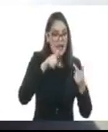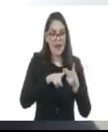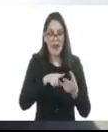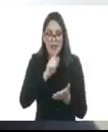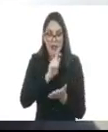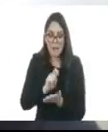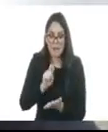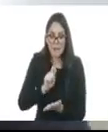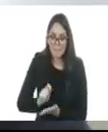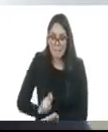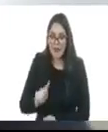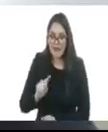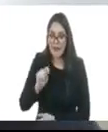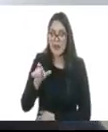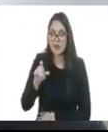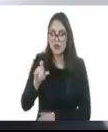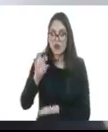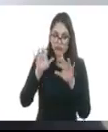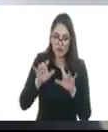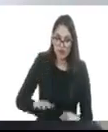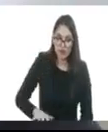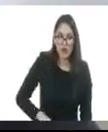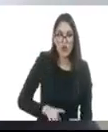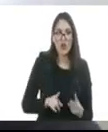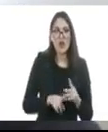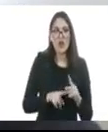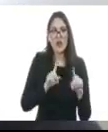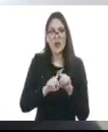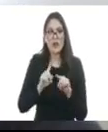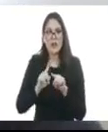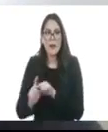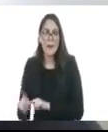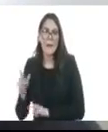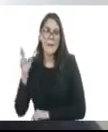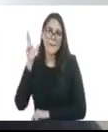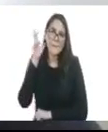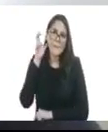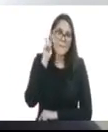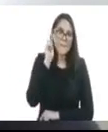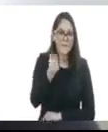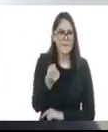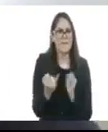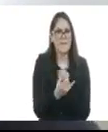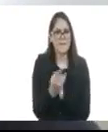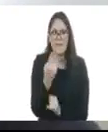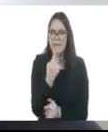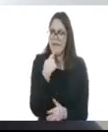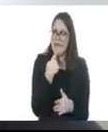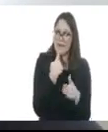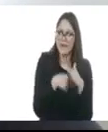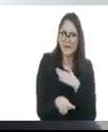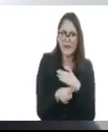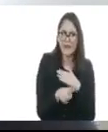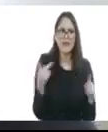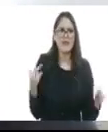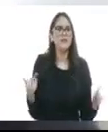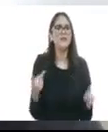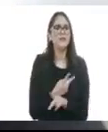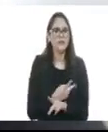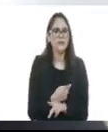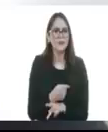un lado, pero por otro lado también para denunciar aquellas acciones que vamos viviendo en el día a día